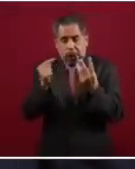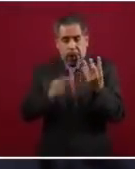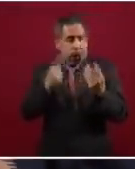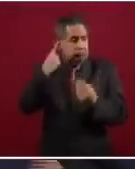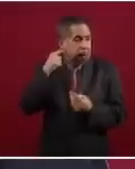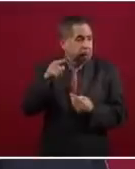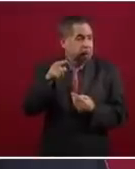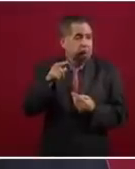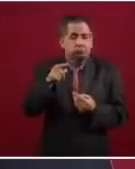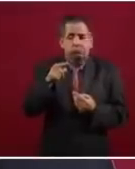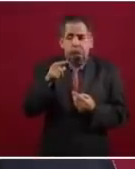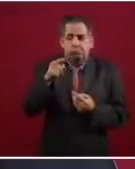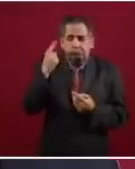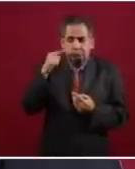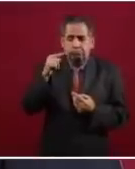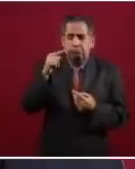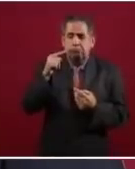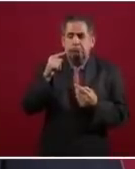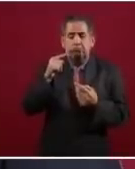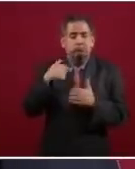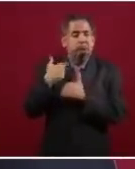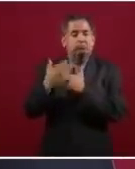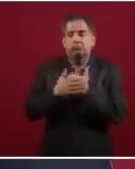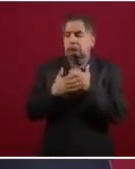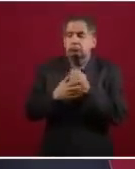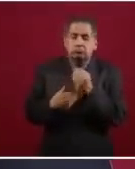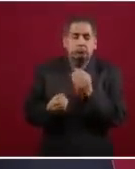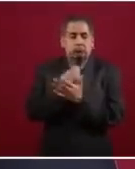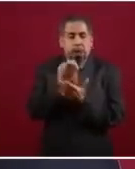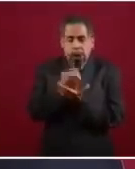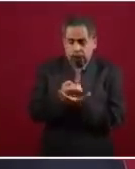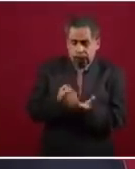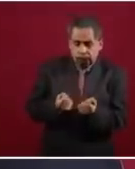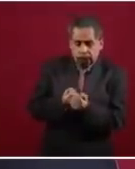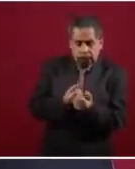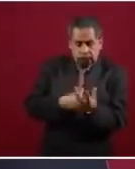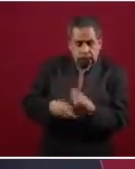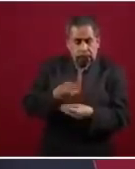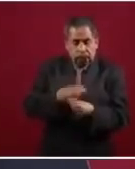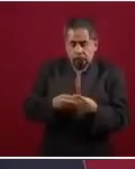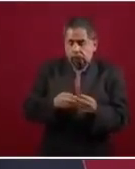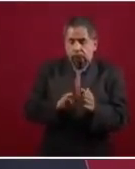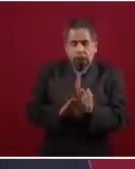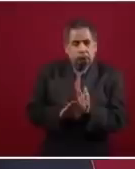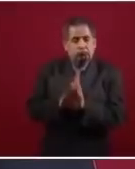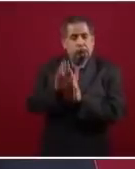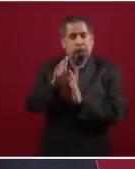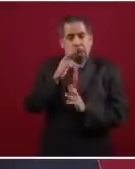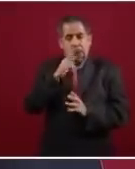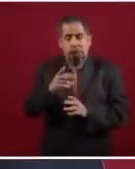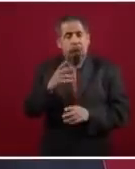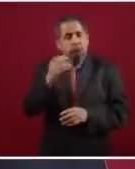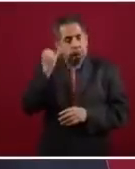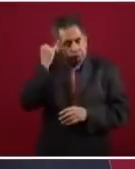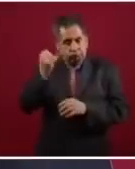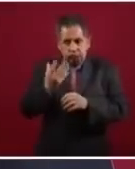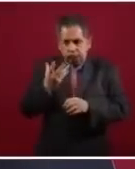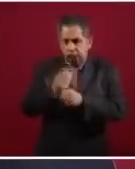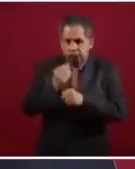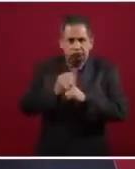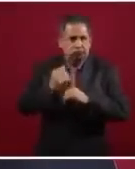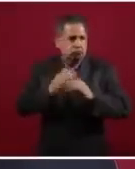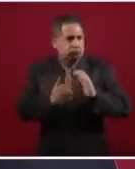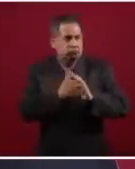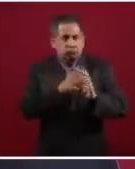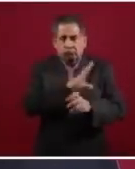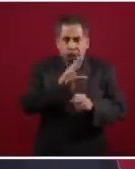para reactivar la economía, hay todo un plan de construcción de infraestructura